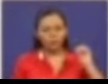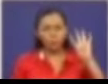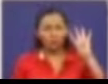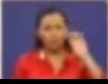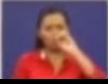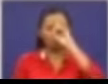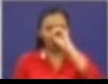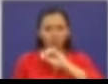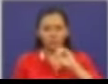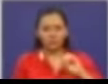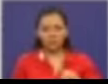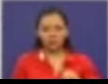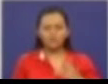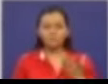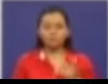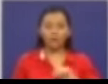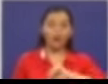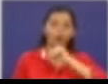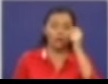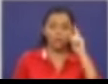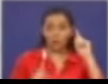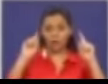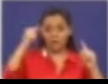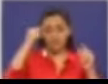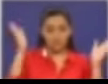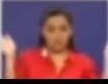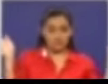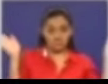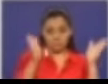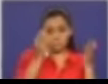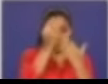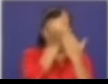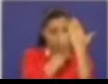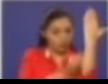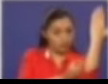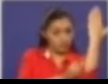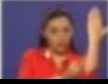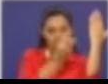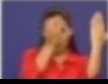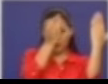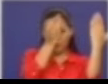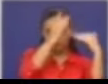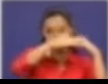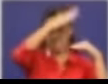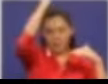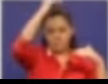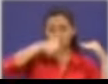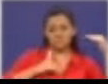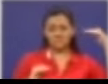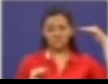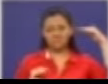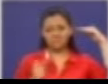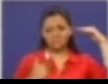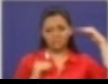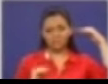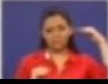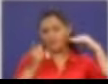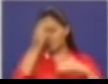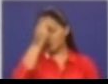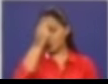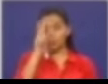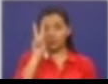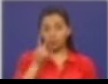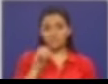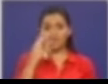65.4%. Comparen con todos los anteriores gobiernos y tenemos menos promedio de deuda. En el 2014 ya nos llega cerca del